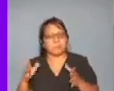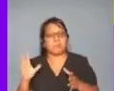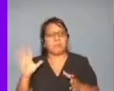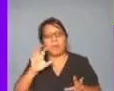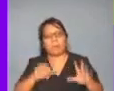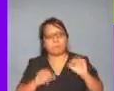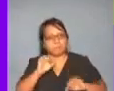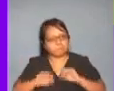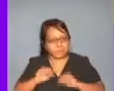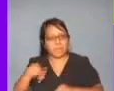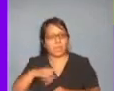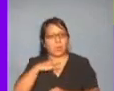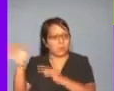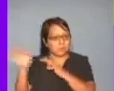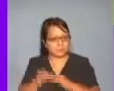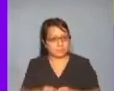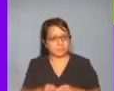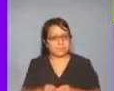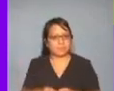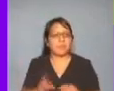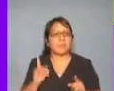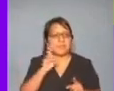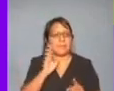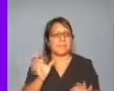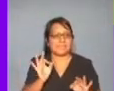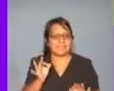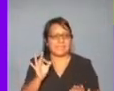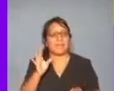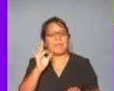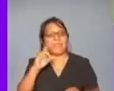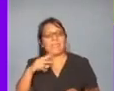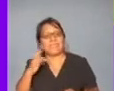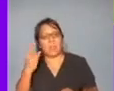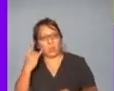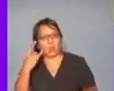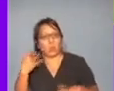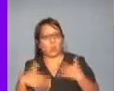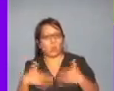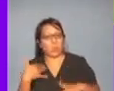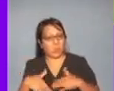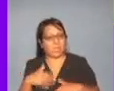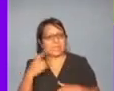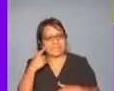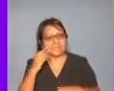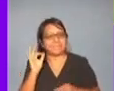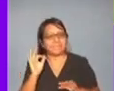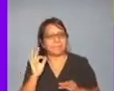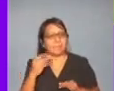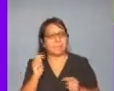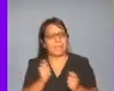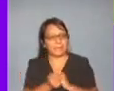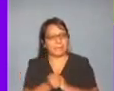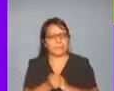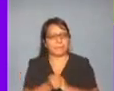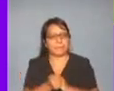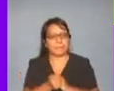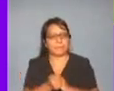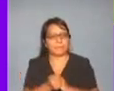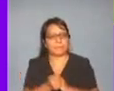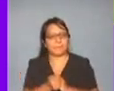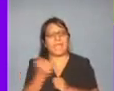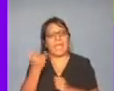vuelos acá a Jujuy? Porque, bueno, de acuerdo al DNU, también esto iba a permitir eso, ¿verdad? Exacto. Bueno, JetSmart acaba de hacerlo.